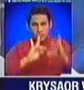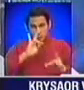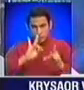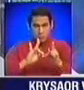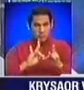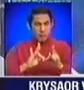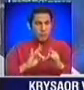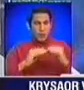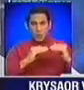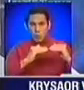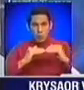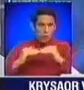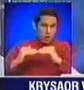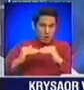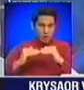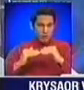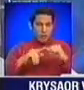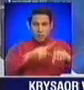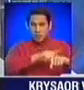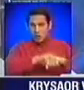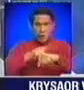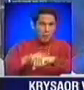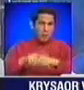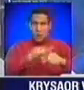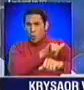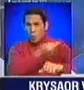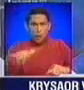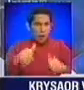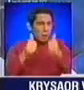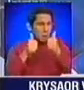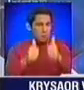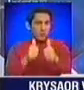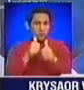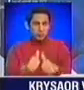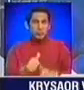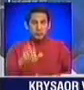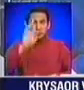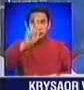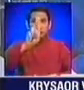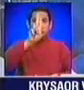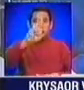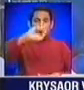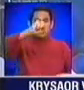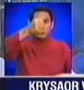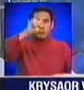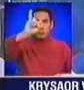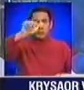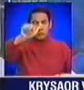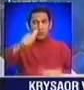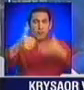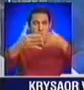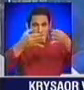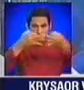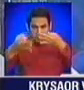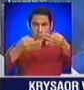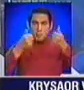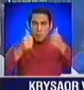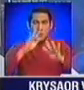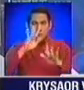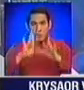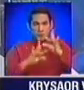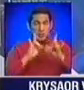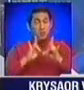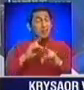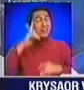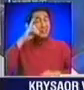Fue exacta, ¿no? Cada tiempo, cada cosa estuvo muy bien. Ellos estaban confirmando, la operación salió realmente perfecto. Una operación